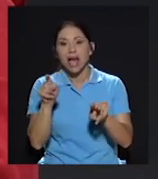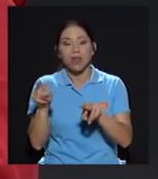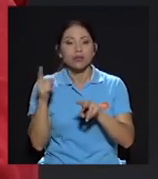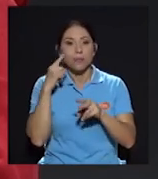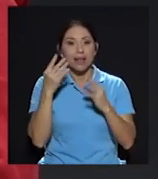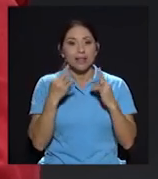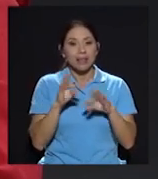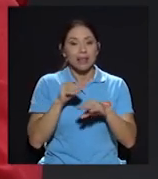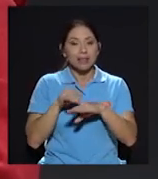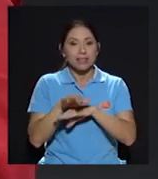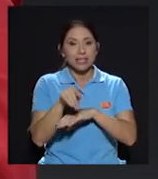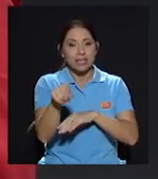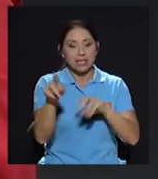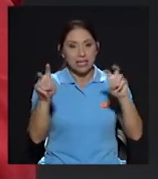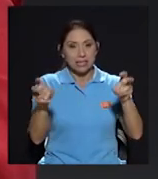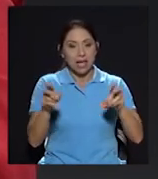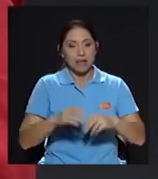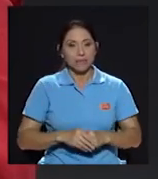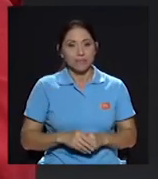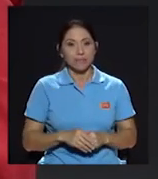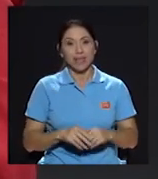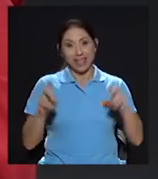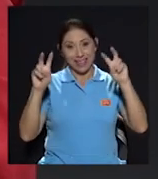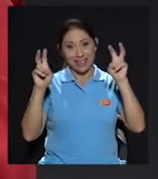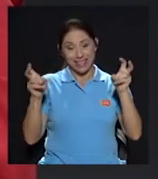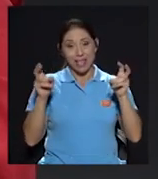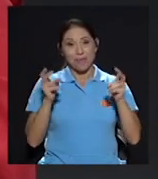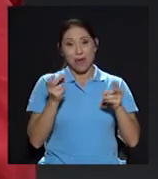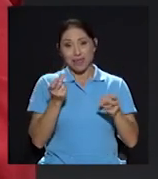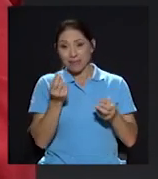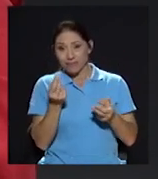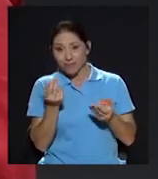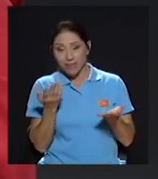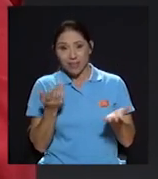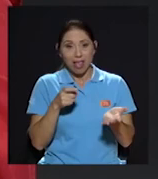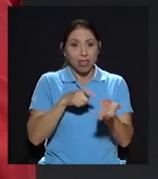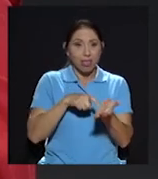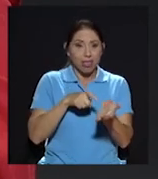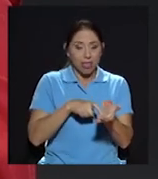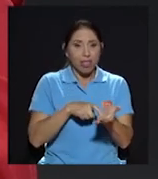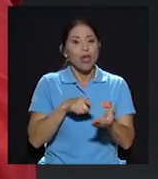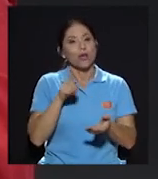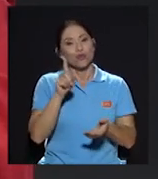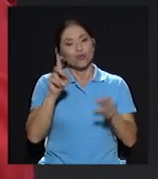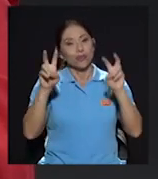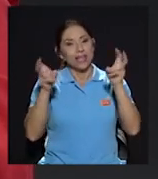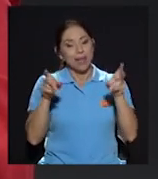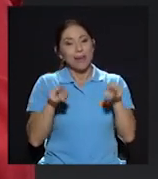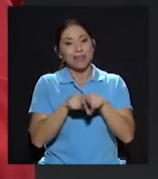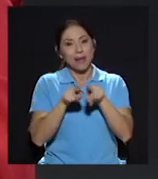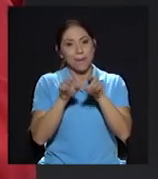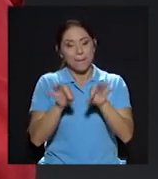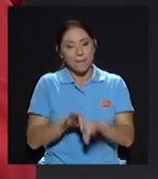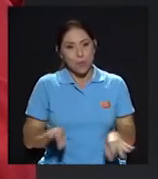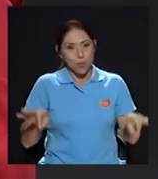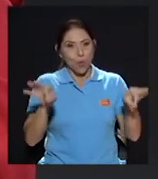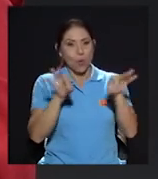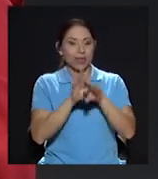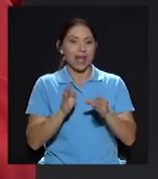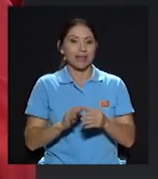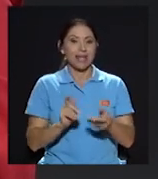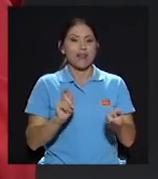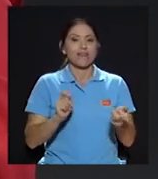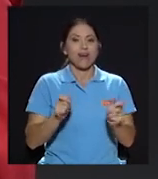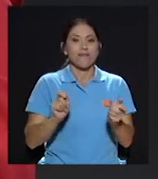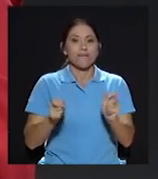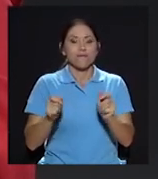materia por supuesto el tema fiscal fue otro tema que tratamos de manera importante reformas en la ley de